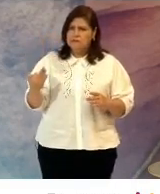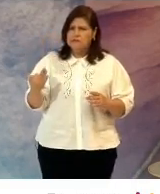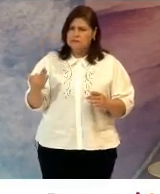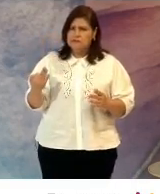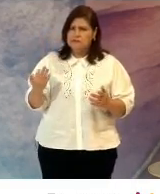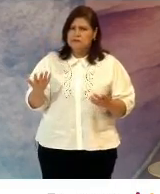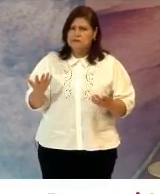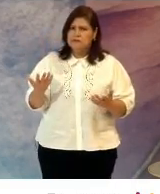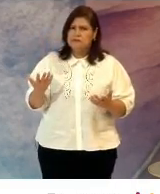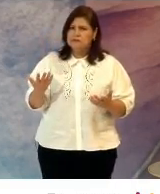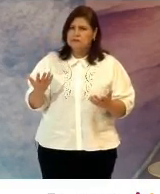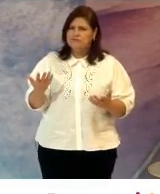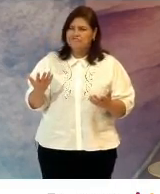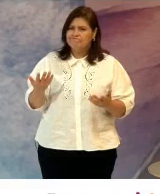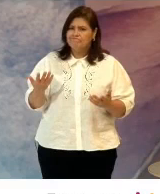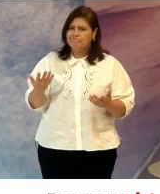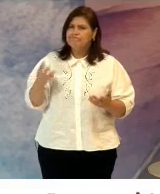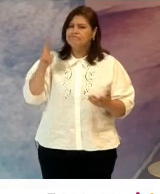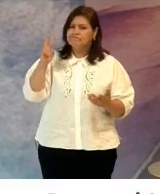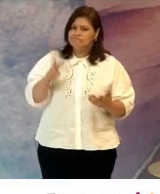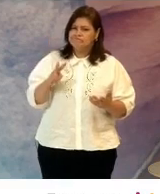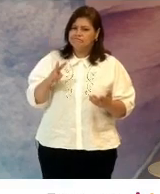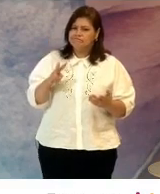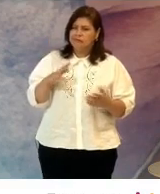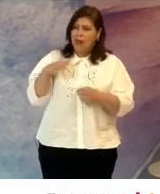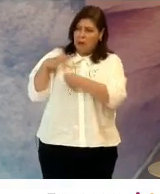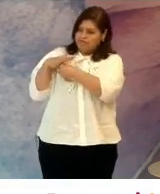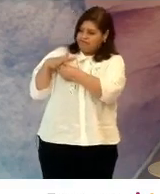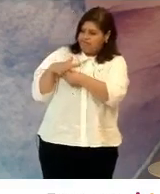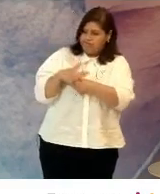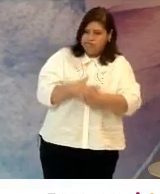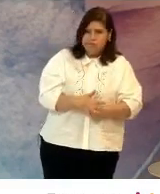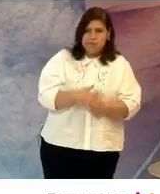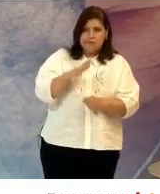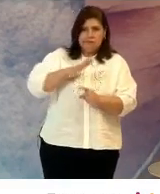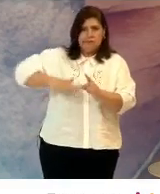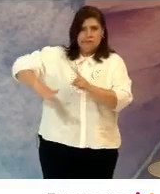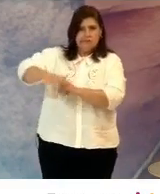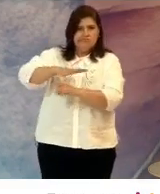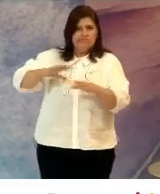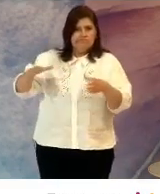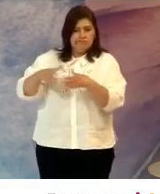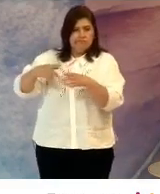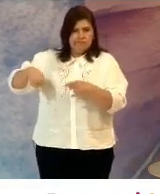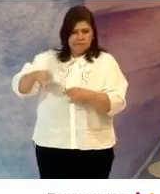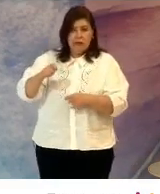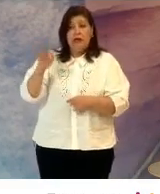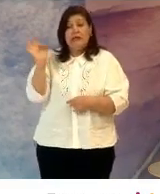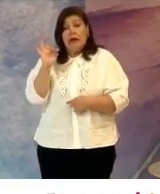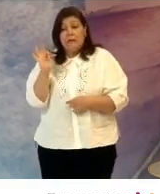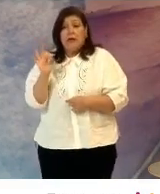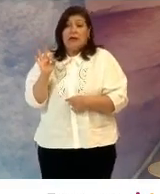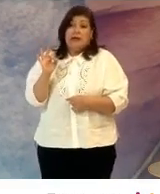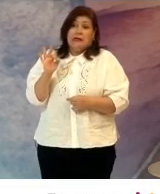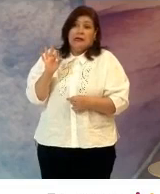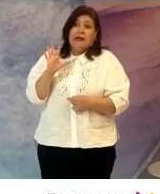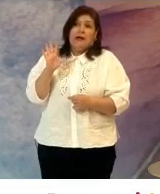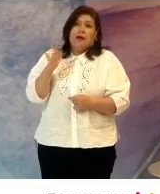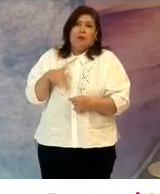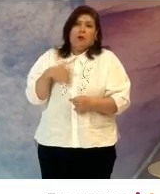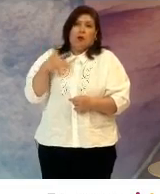es una condición de presión colectiva. Quiero decir que quizá es demasiado